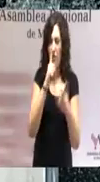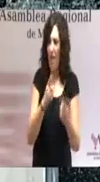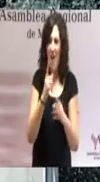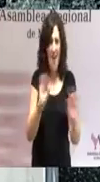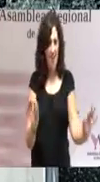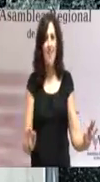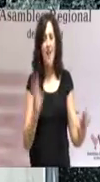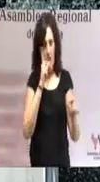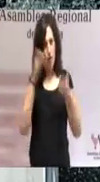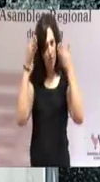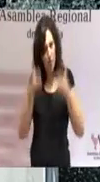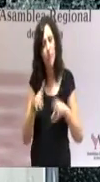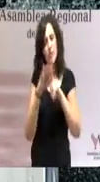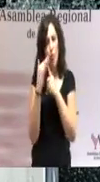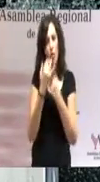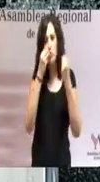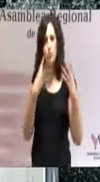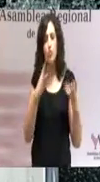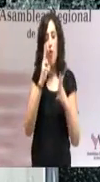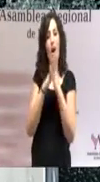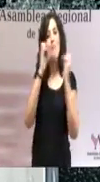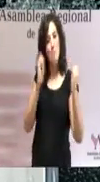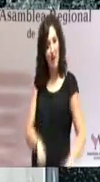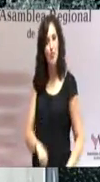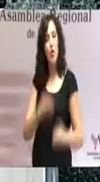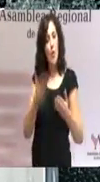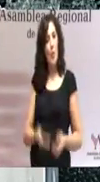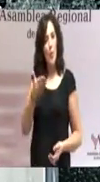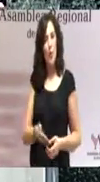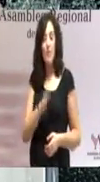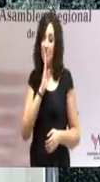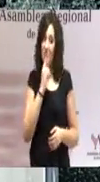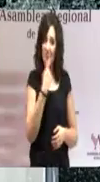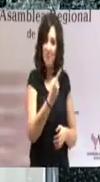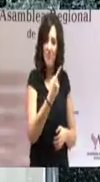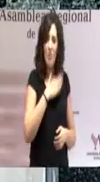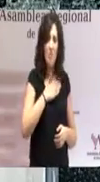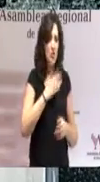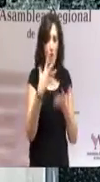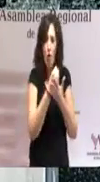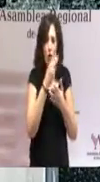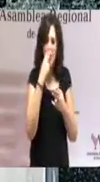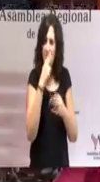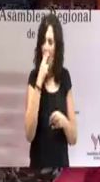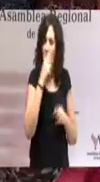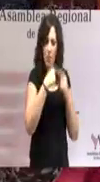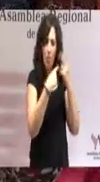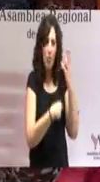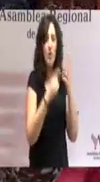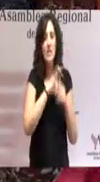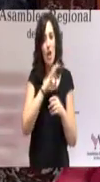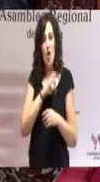momento. Vamos a ser capaces de establecer grandes pactos, grandes acuerdos. Usted ha señalado algunos que me han parecido todos interesantes. El señor Urrarburu